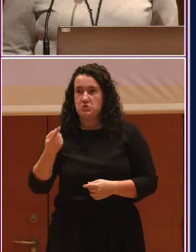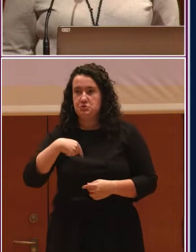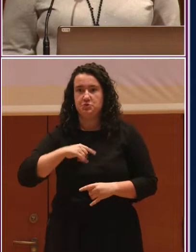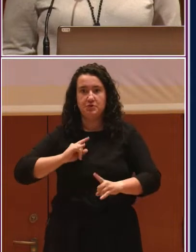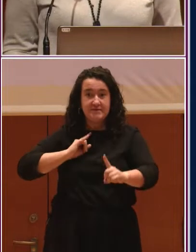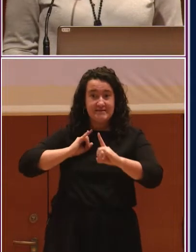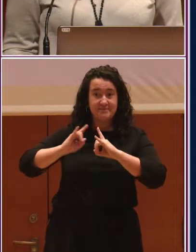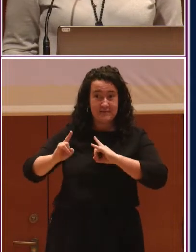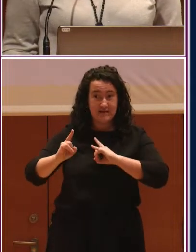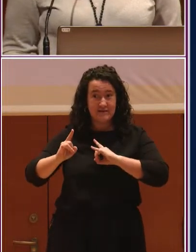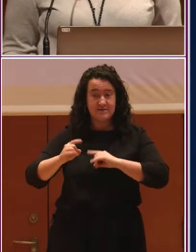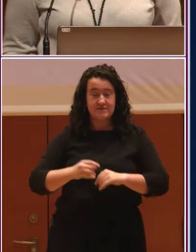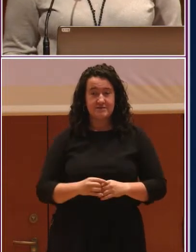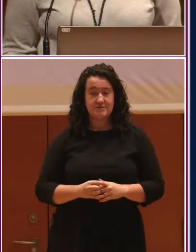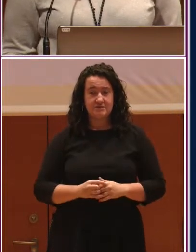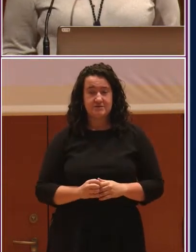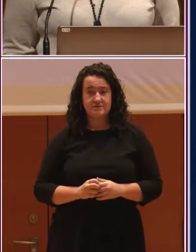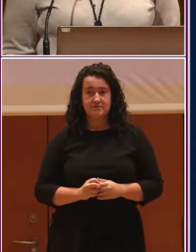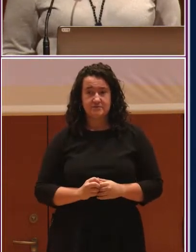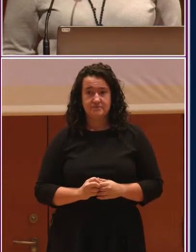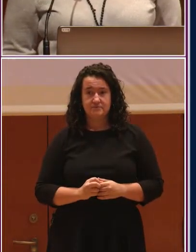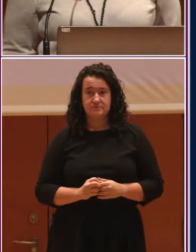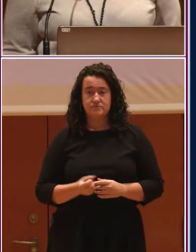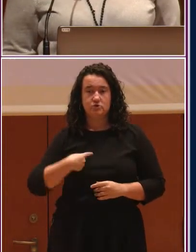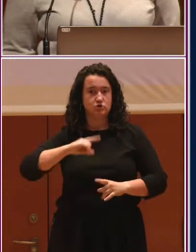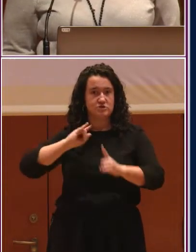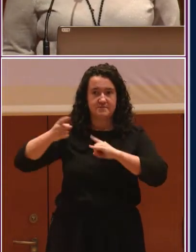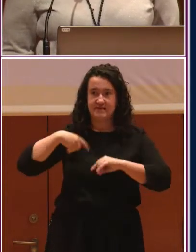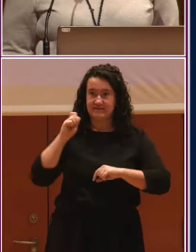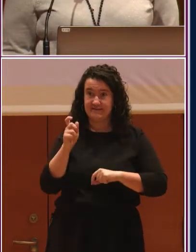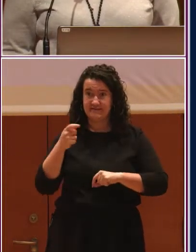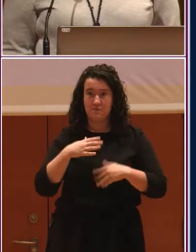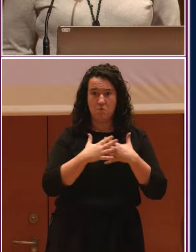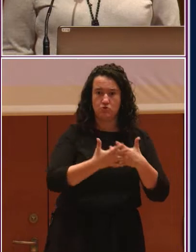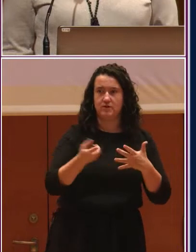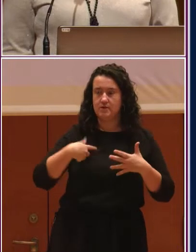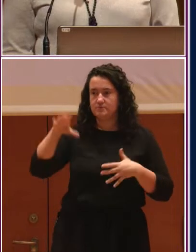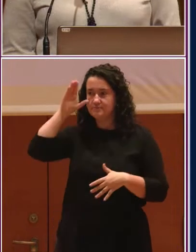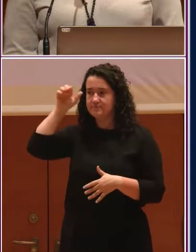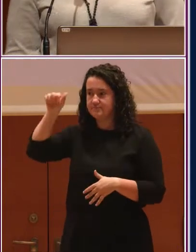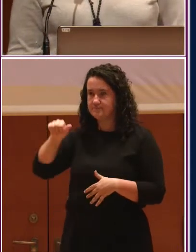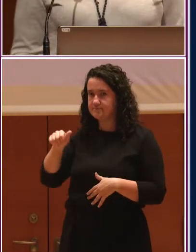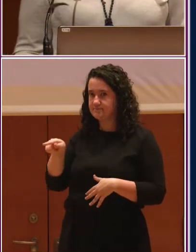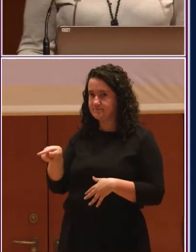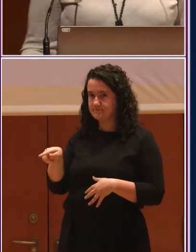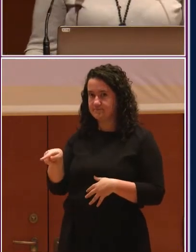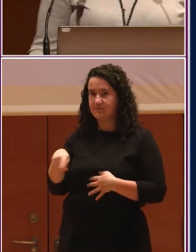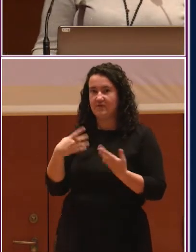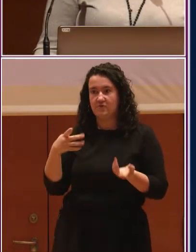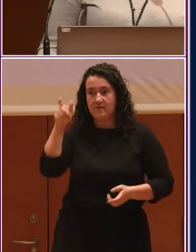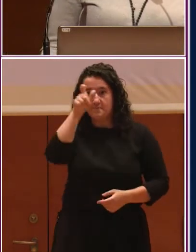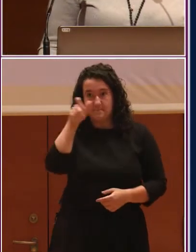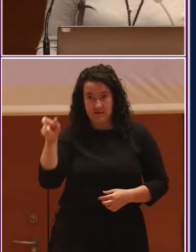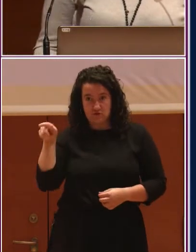la el malestar de estas mujeres y la violencia machista y es algo esto es algo de